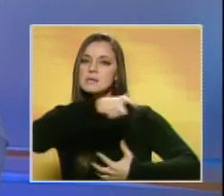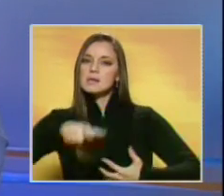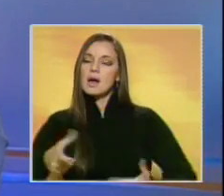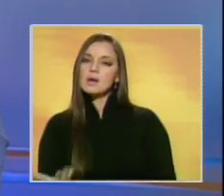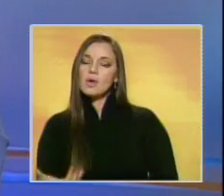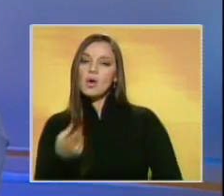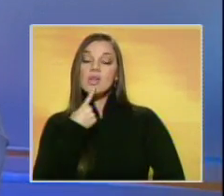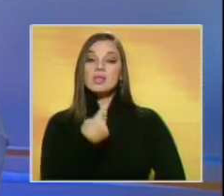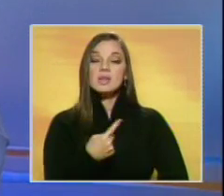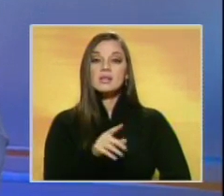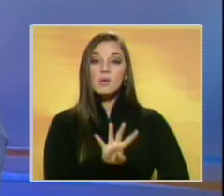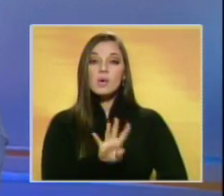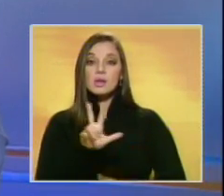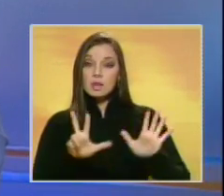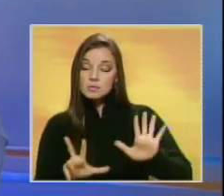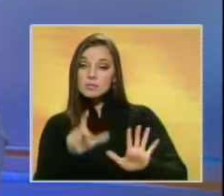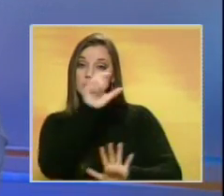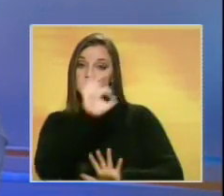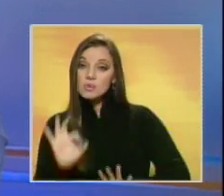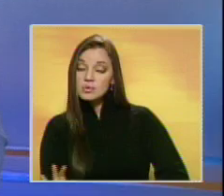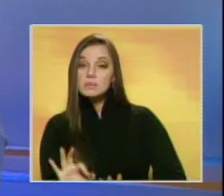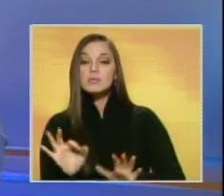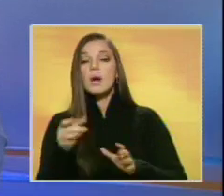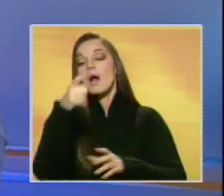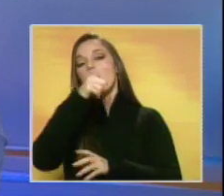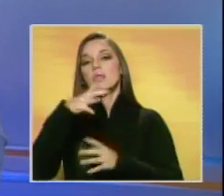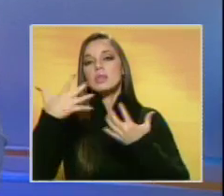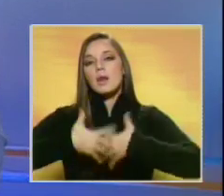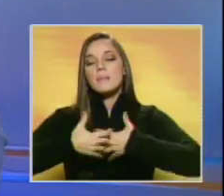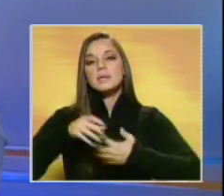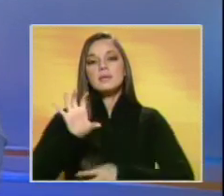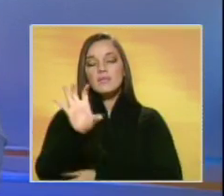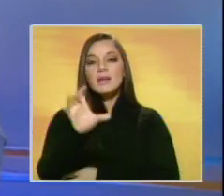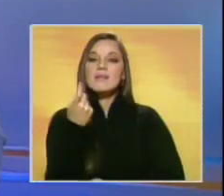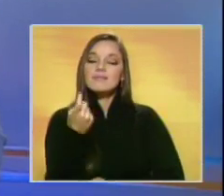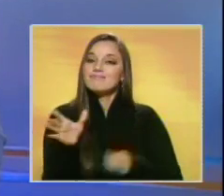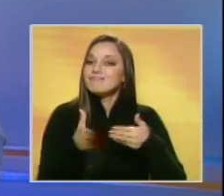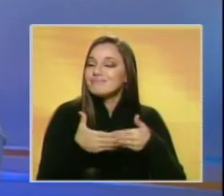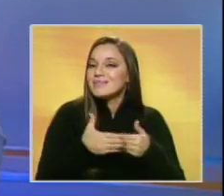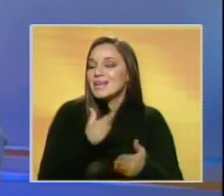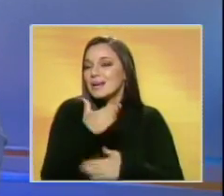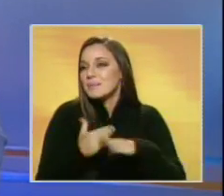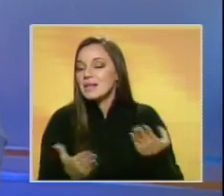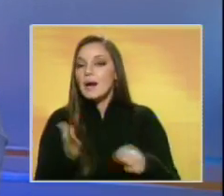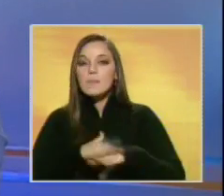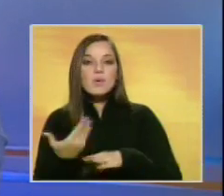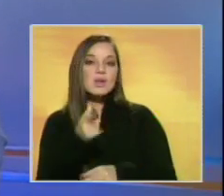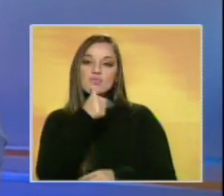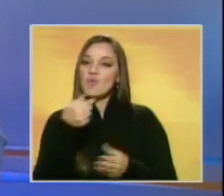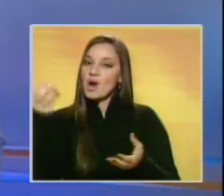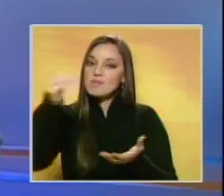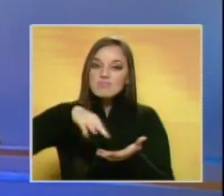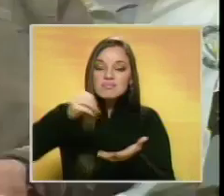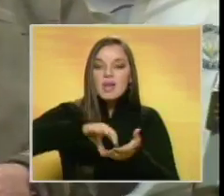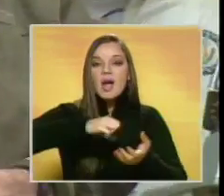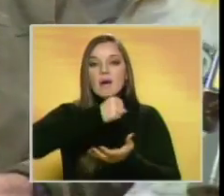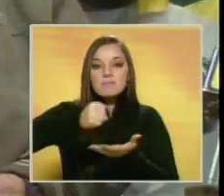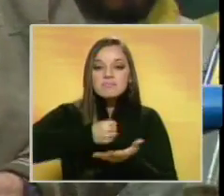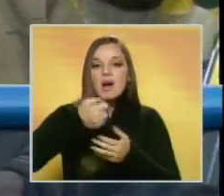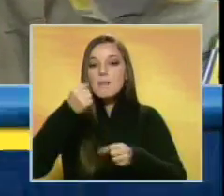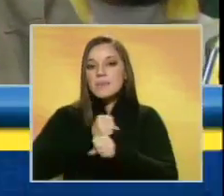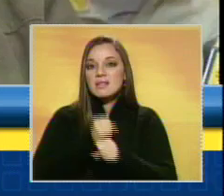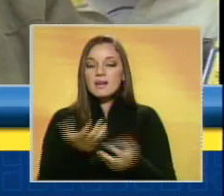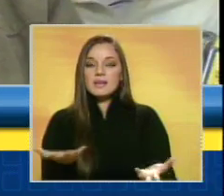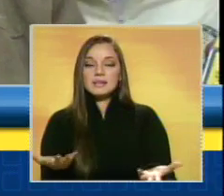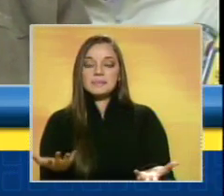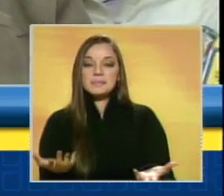58% de las industrias del país está en cierre técnico por falta de materia prima. Lirio Pérez nos amplía la información. Gámez